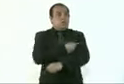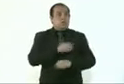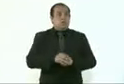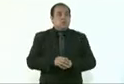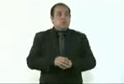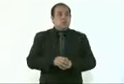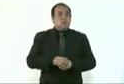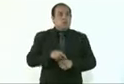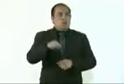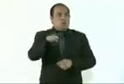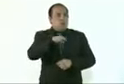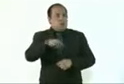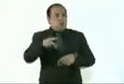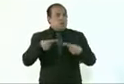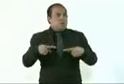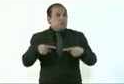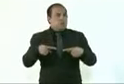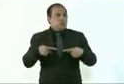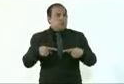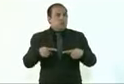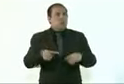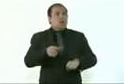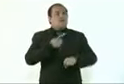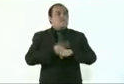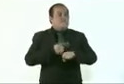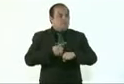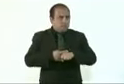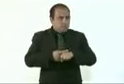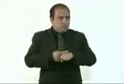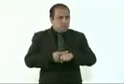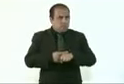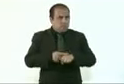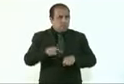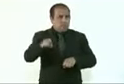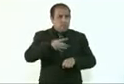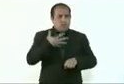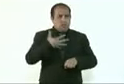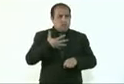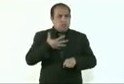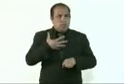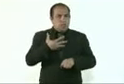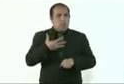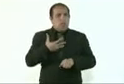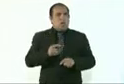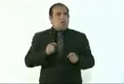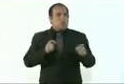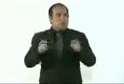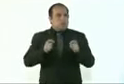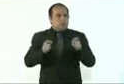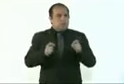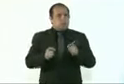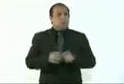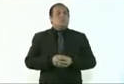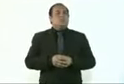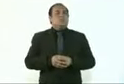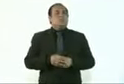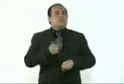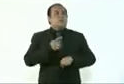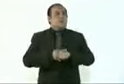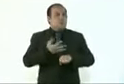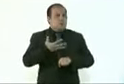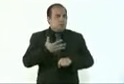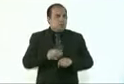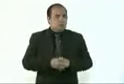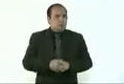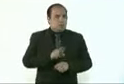son personas con comorbilidades que no están completamente tratadas, es lo que puede haber alguna